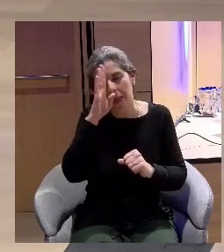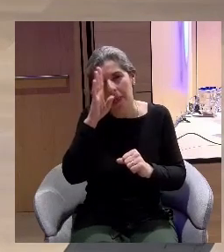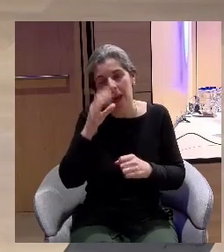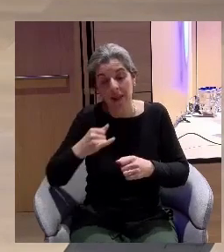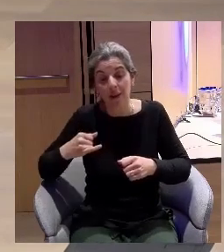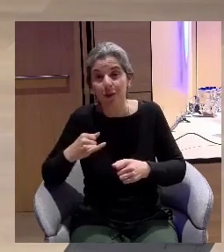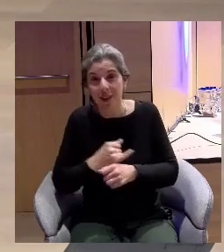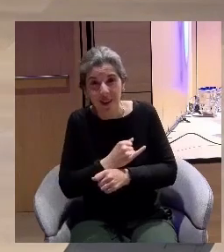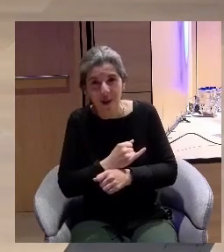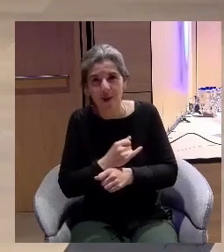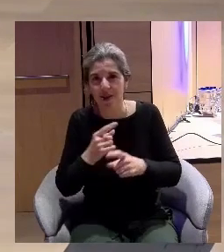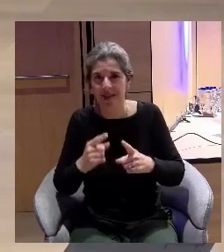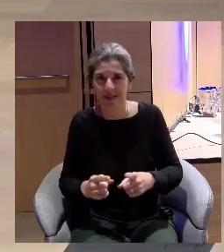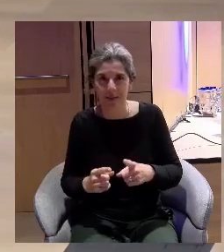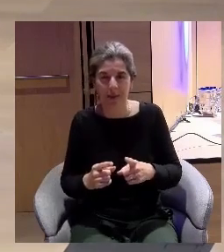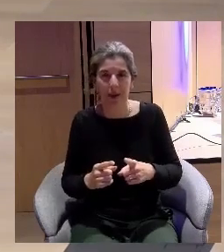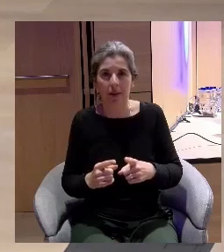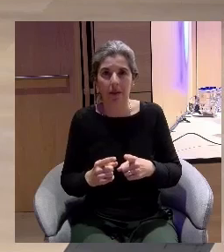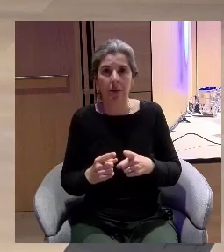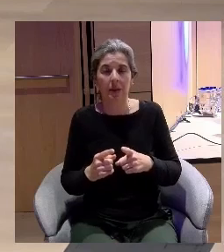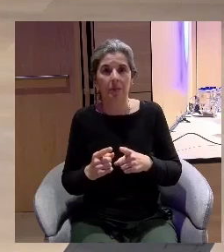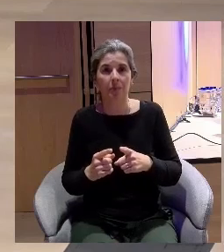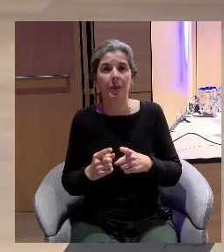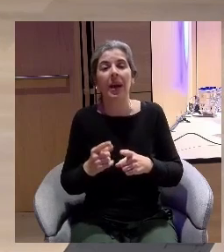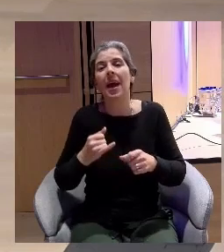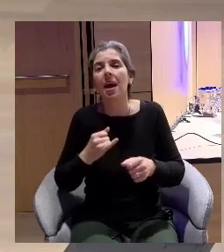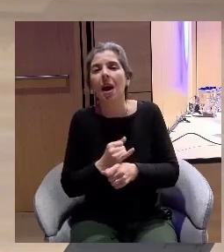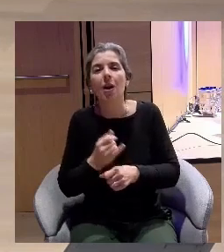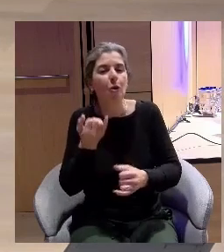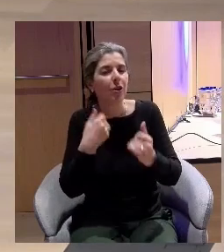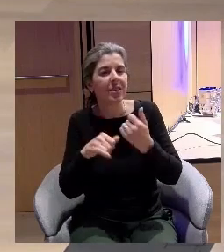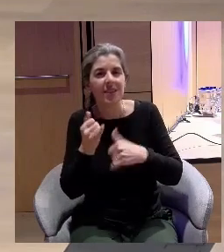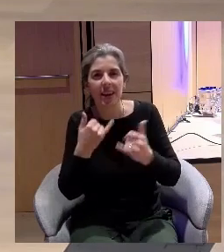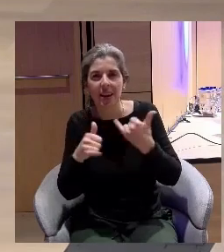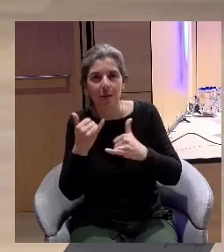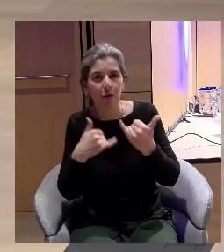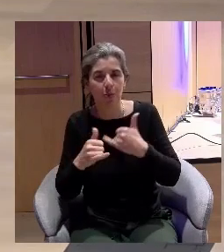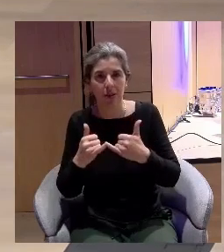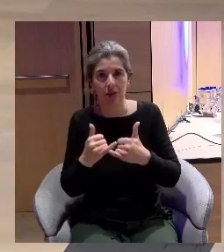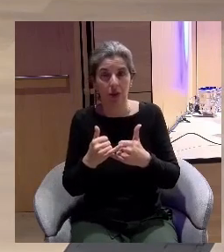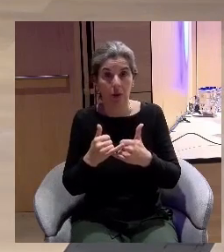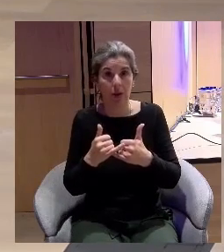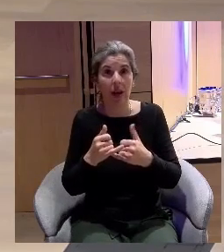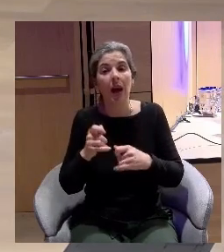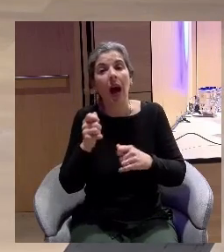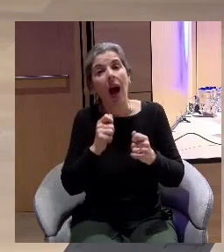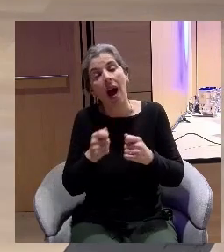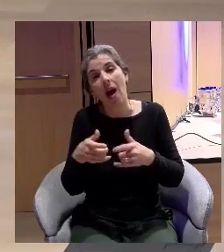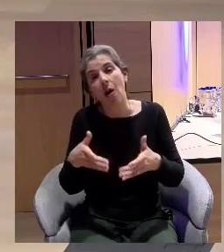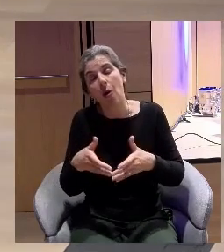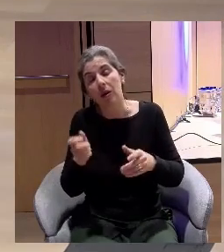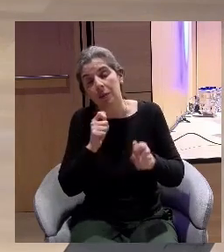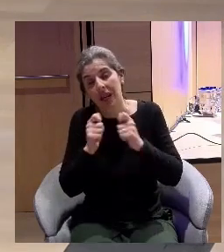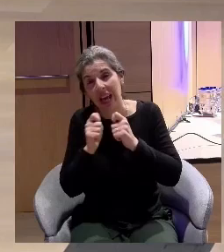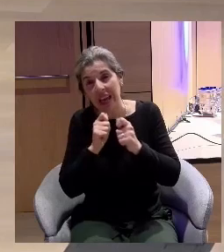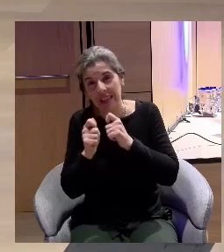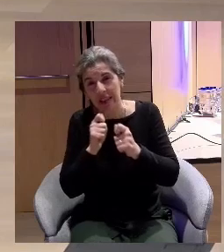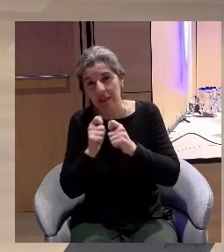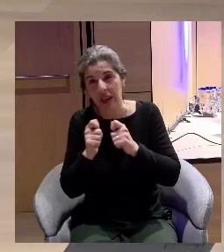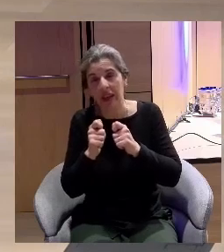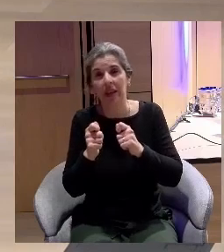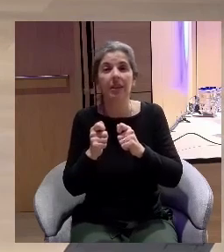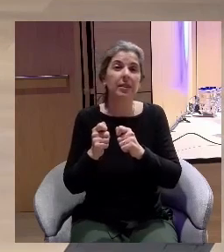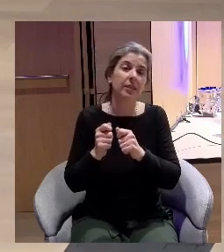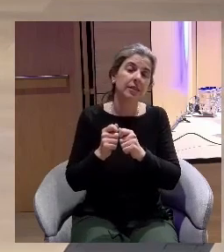ahí centrándonos en algo que era evidente, sobre todo a propósito de las entrevistas que estoy haciendo, estamos haciendo a nivel de los enlaces nuestros